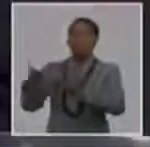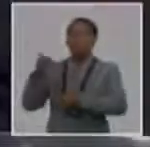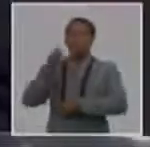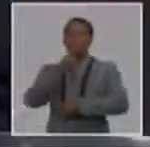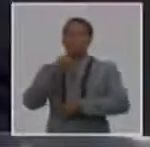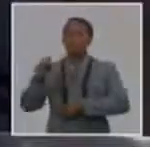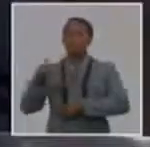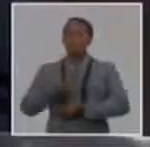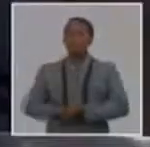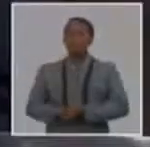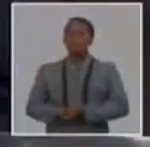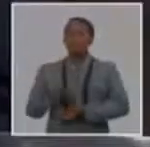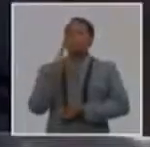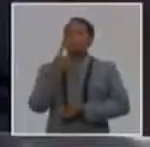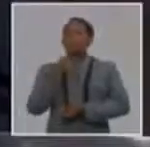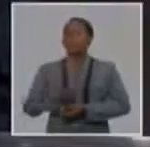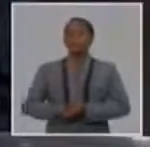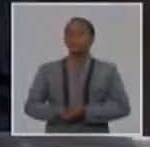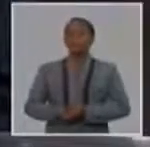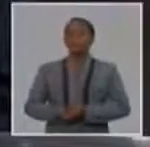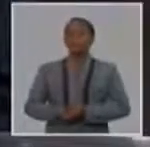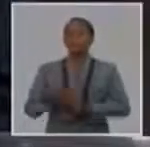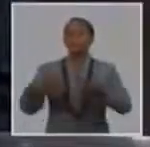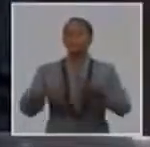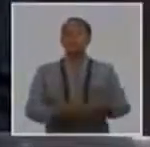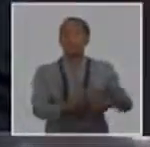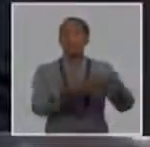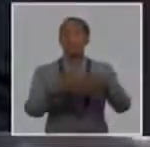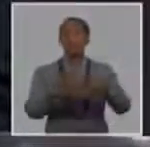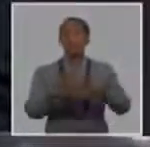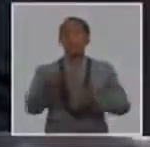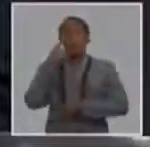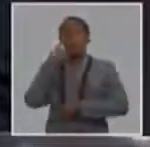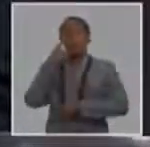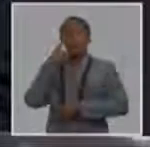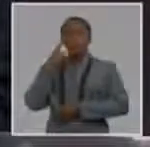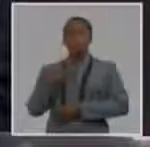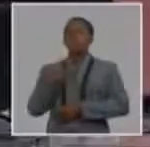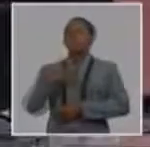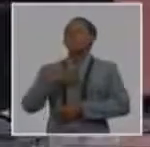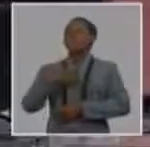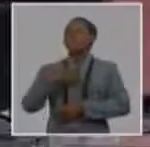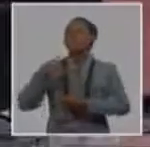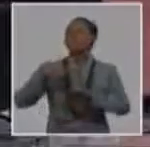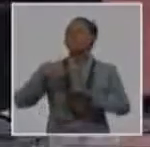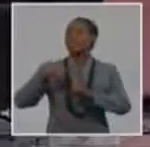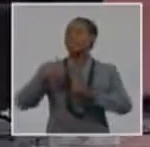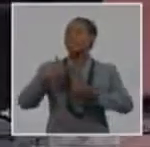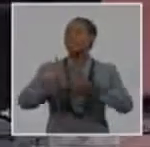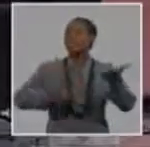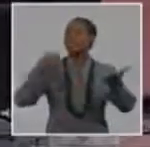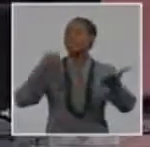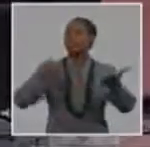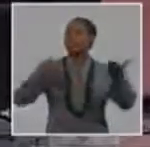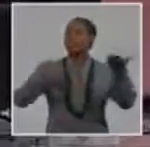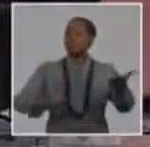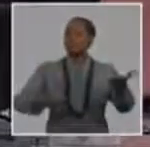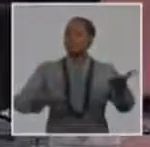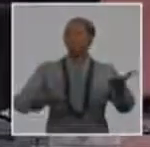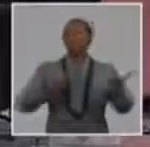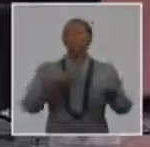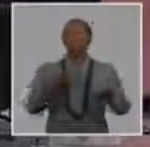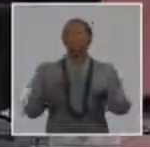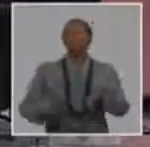Unidos tienen que permitir que nosotros patentemos, protejamos nuestros objetos de Una cosa es que lo inversión. pueda vender, pero para detectarlo sí. No nos dejan vender, es mucho